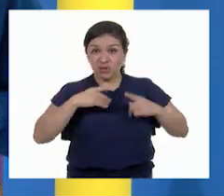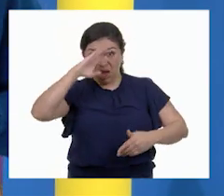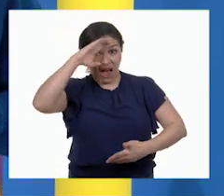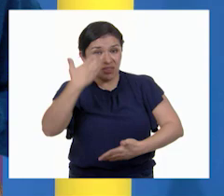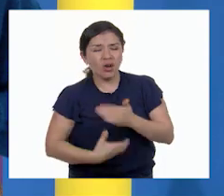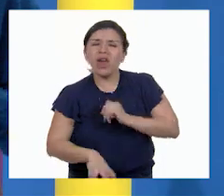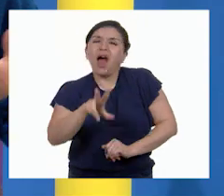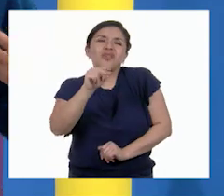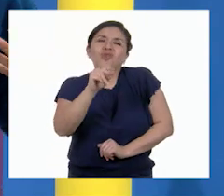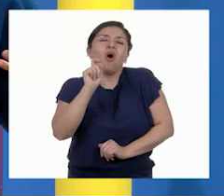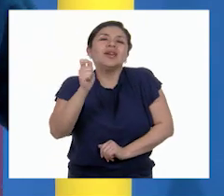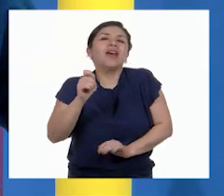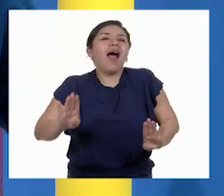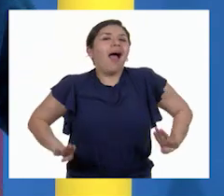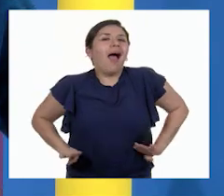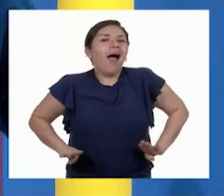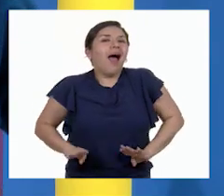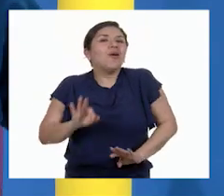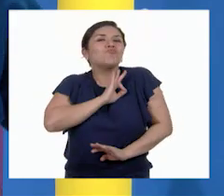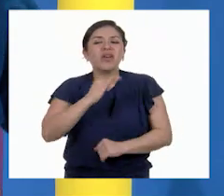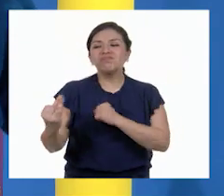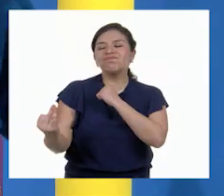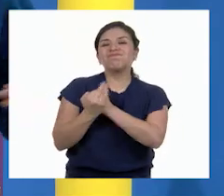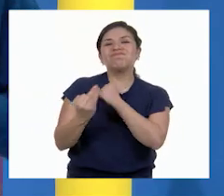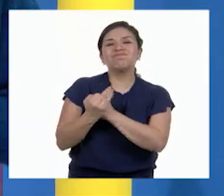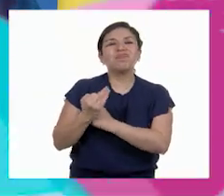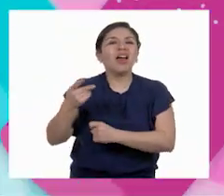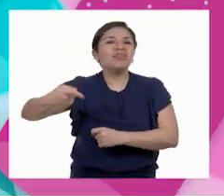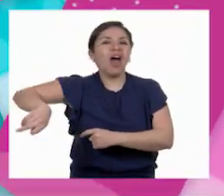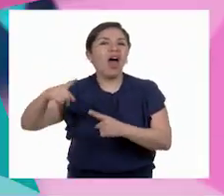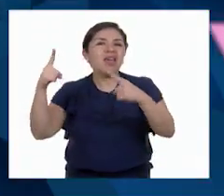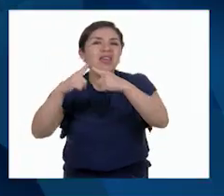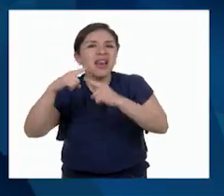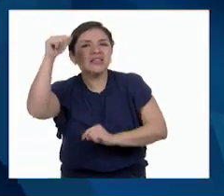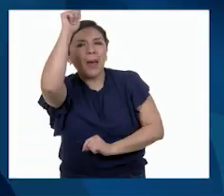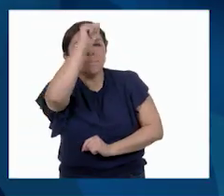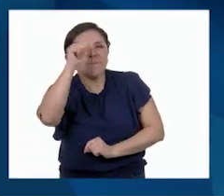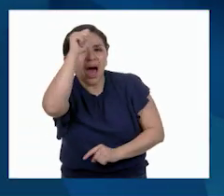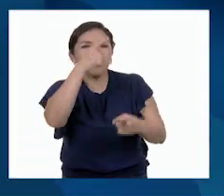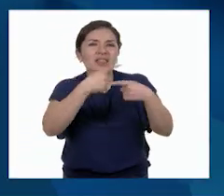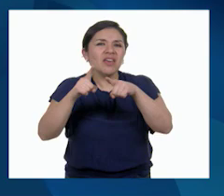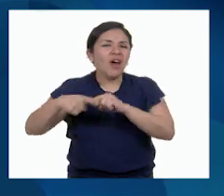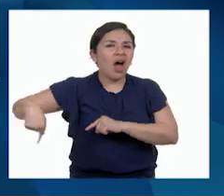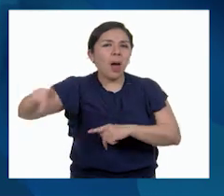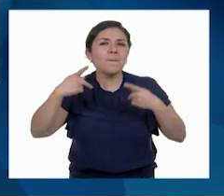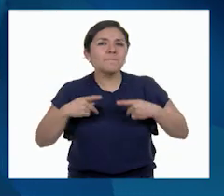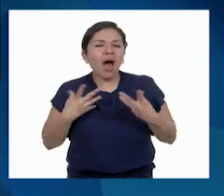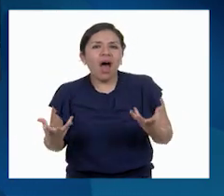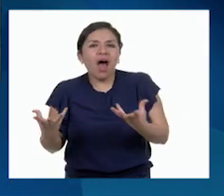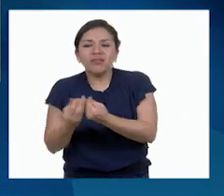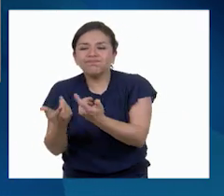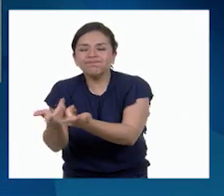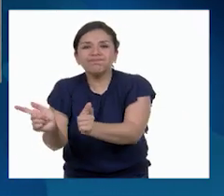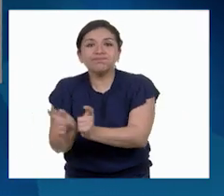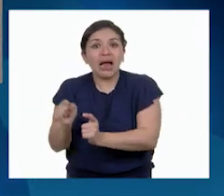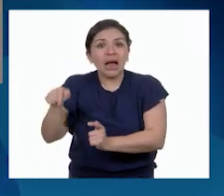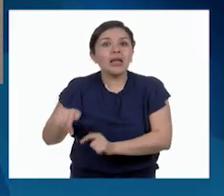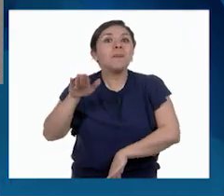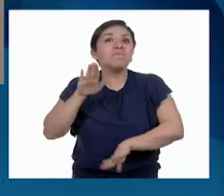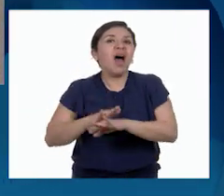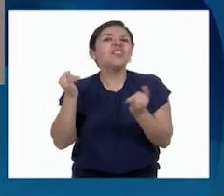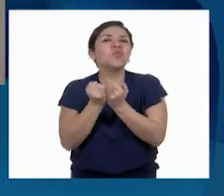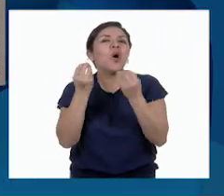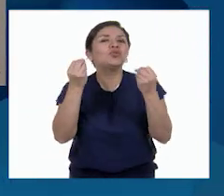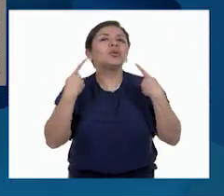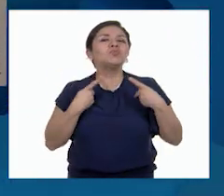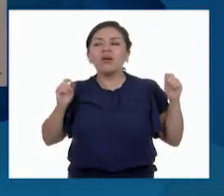sino porque le convenía tener el apoyo del clero, de los obispos y los sacerdotes que todavía tenían mucha